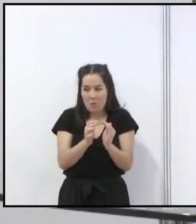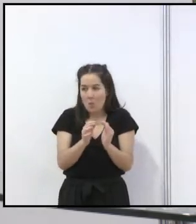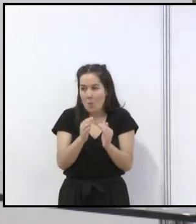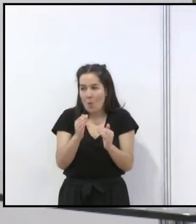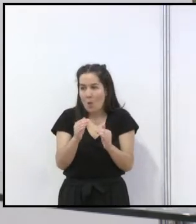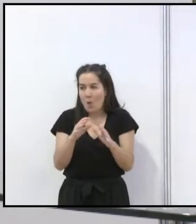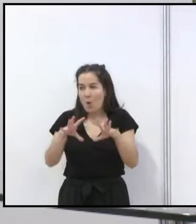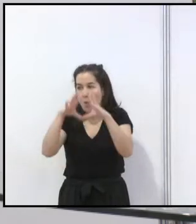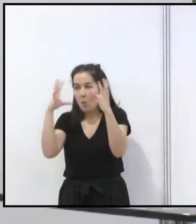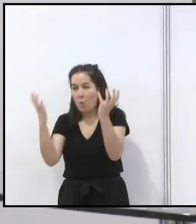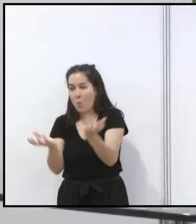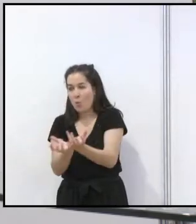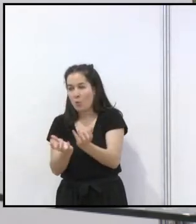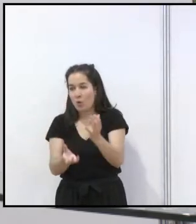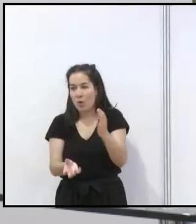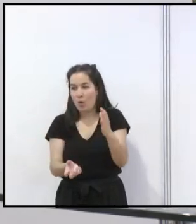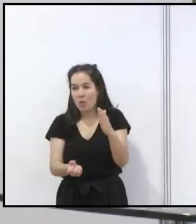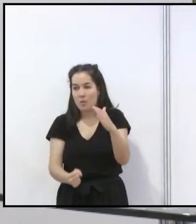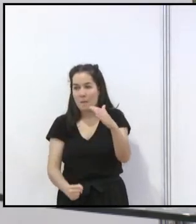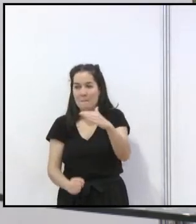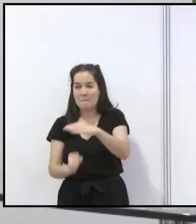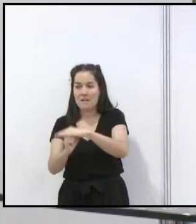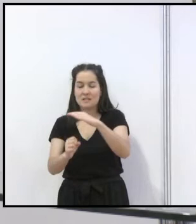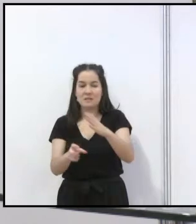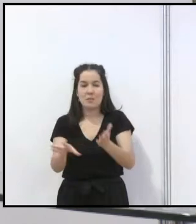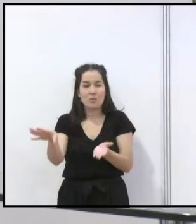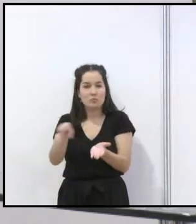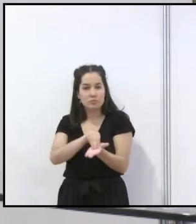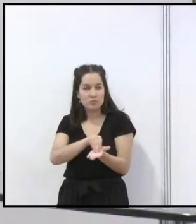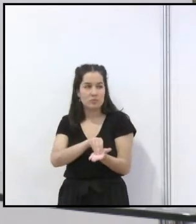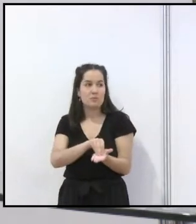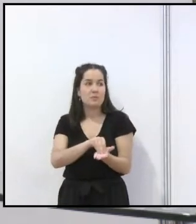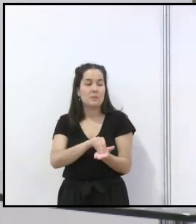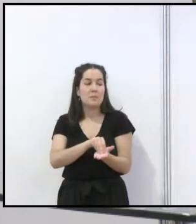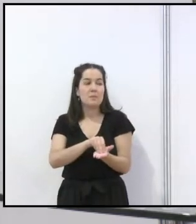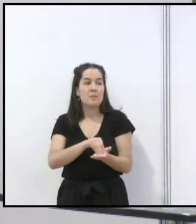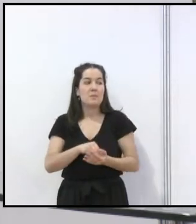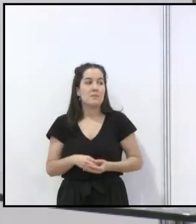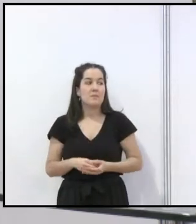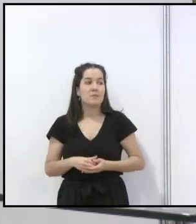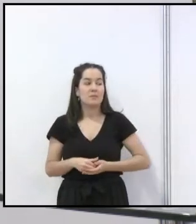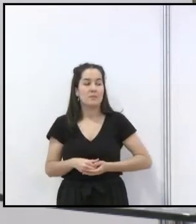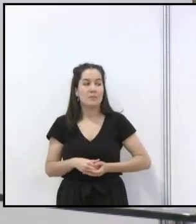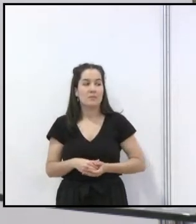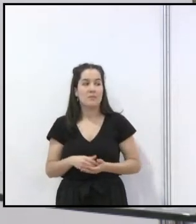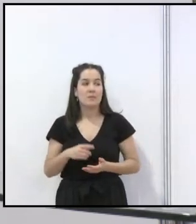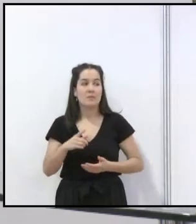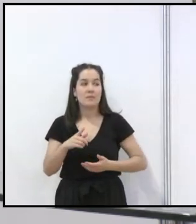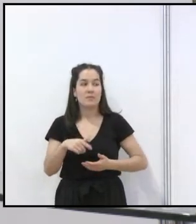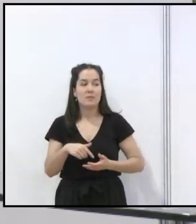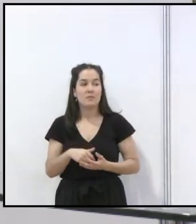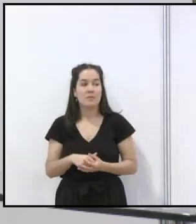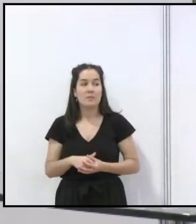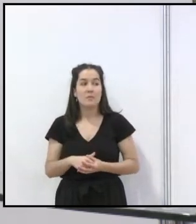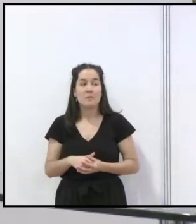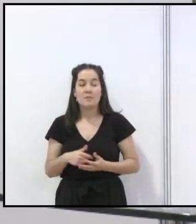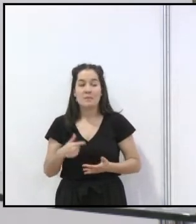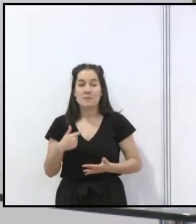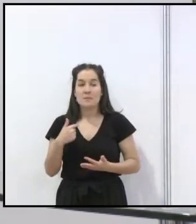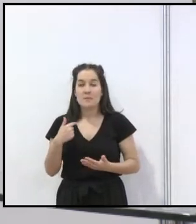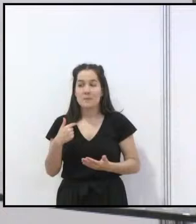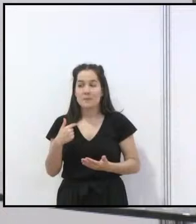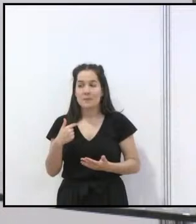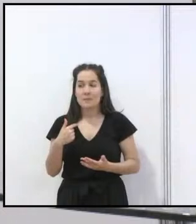¿no? El cuento La Cueva, del que hablaba Clara, de Liliana Colanzi, también trabaja